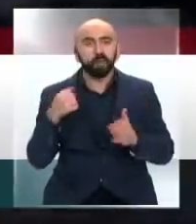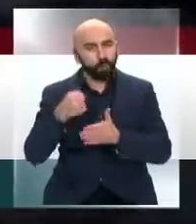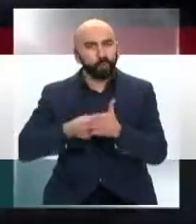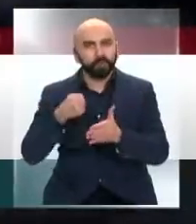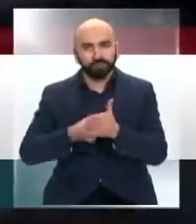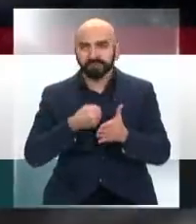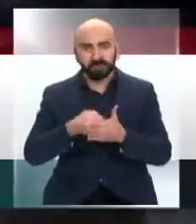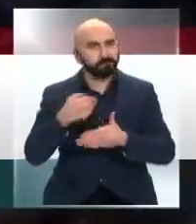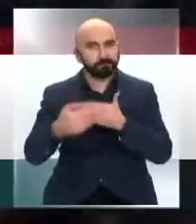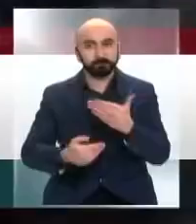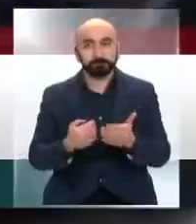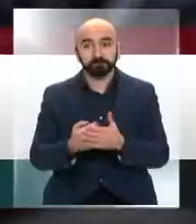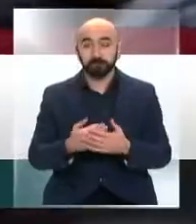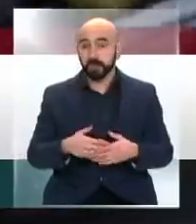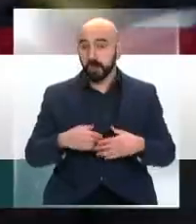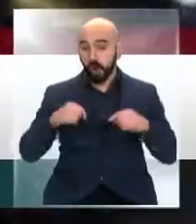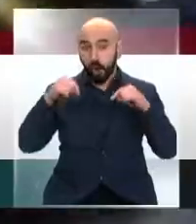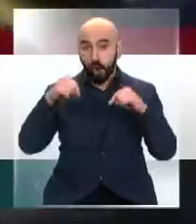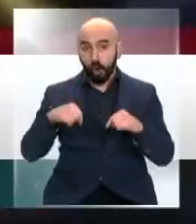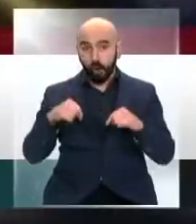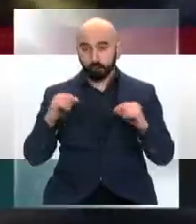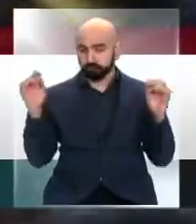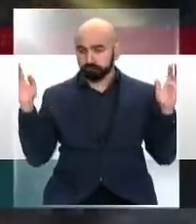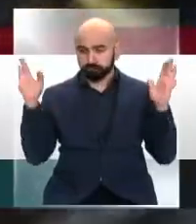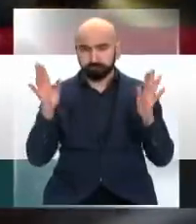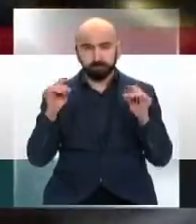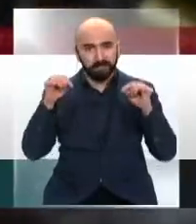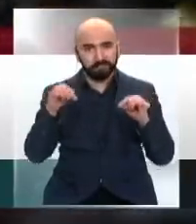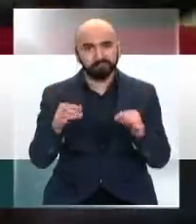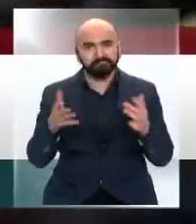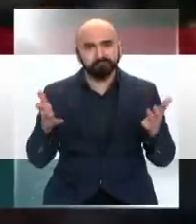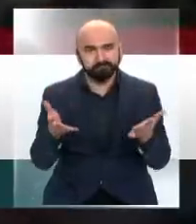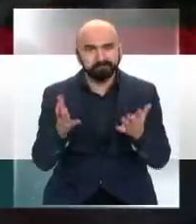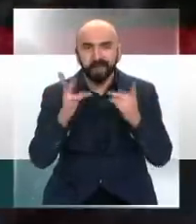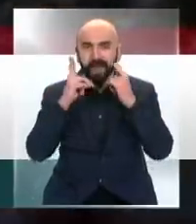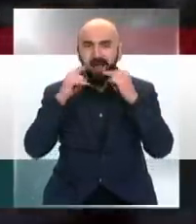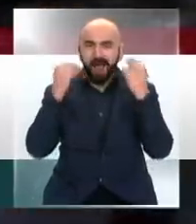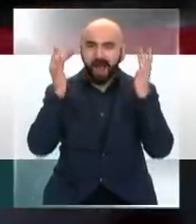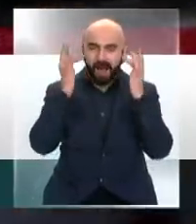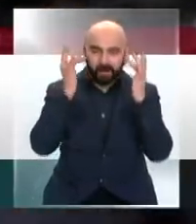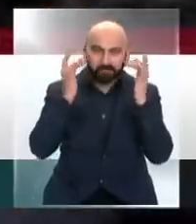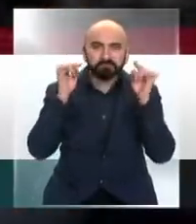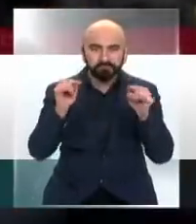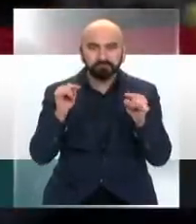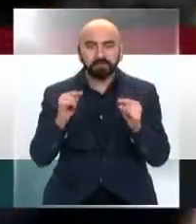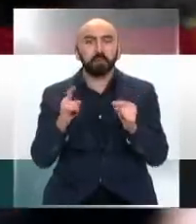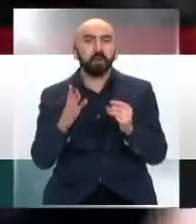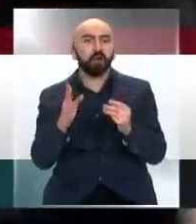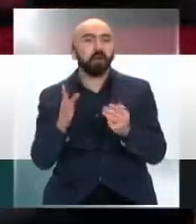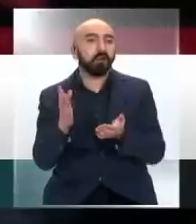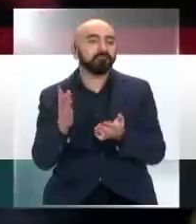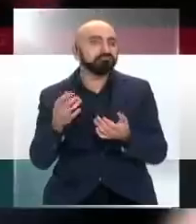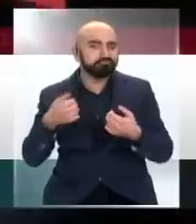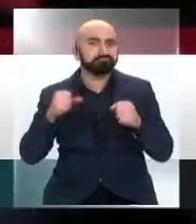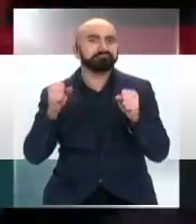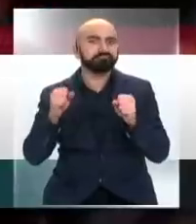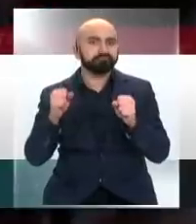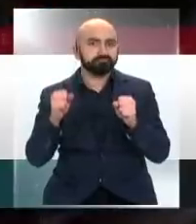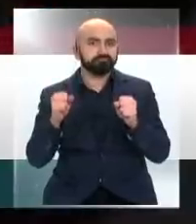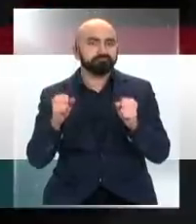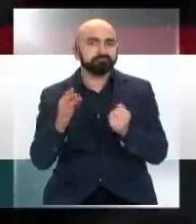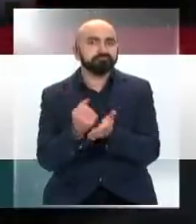día estamos acá con la alegría de esta limpia victoria alcanzada, pero con la conciencia plena,